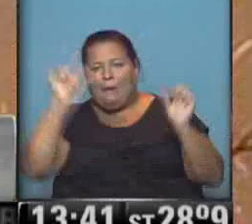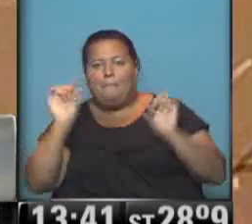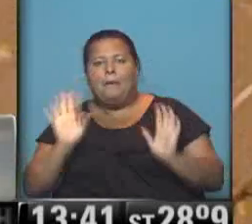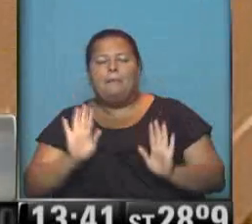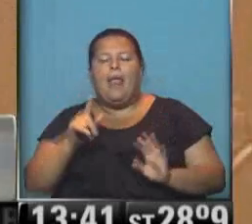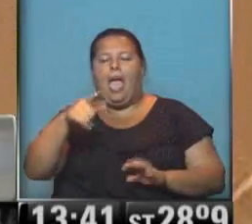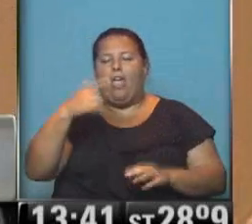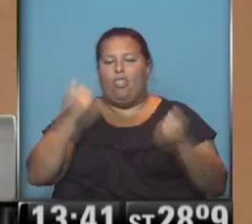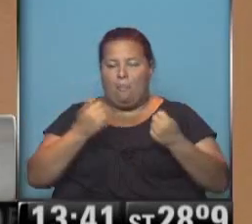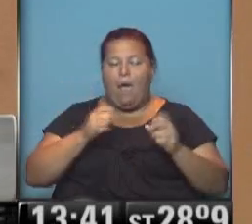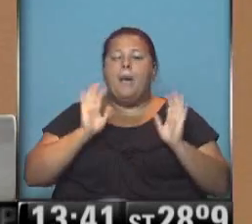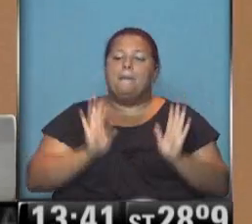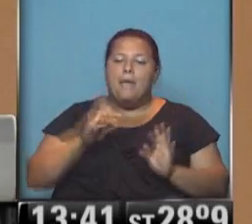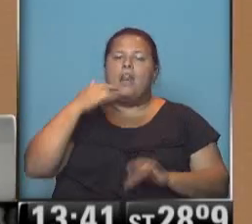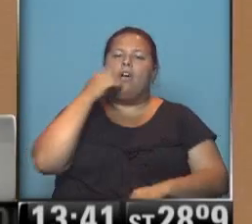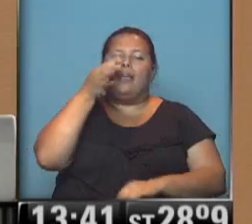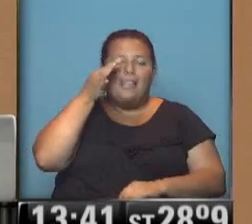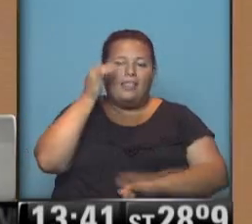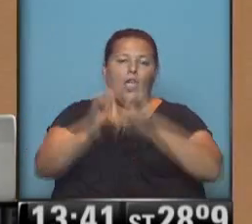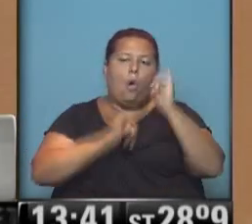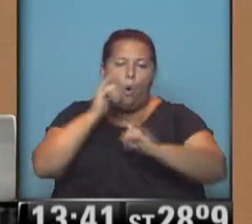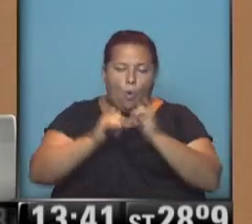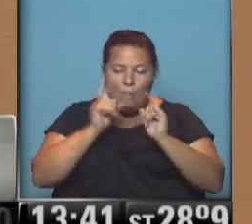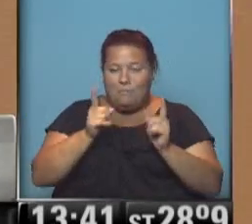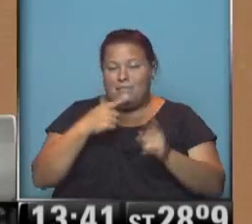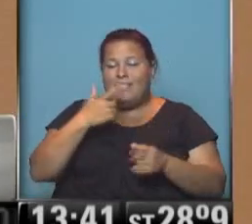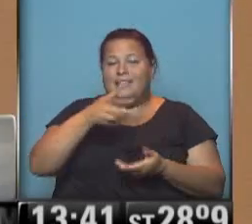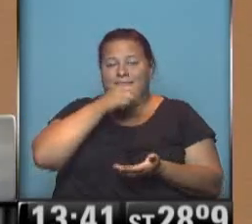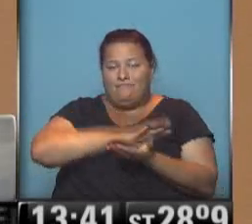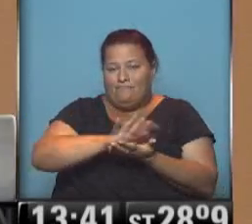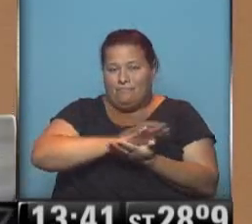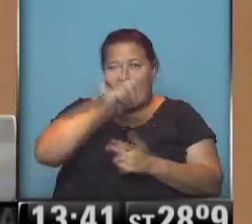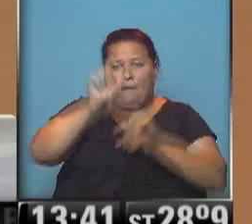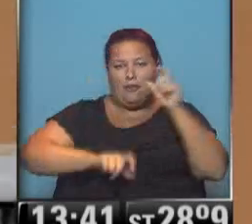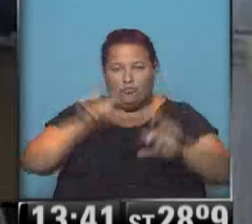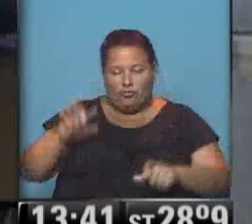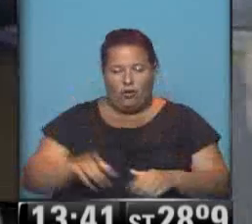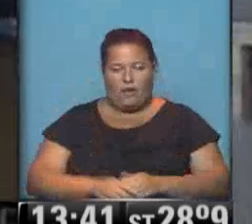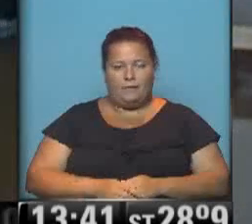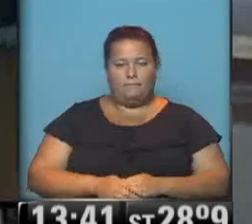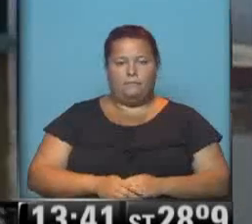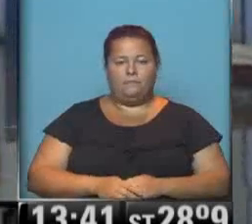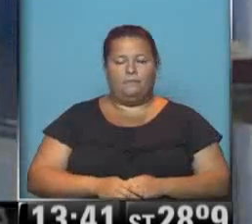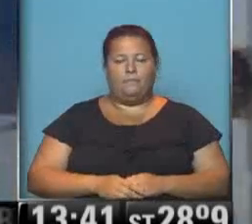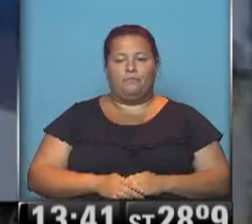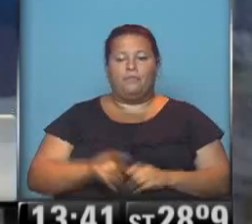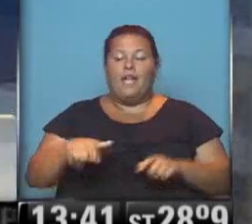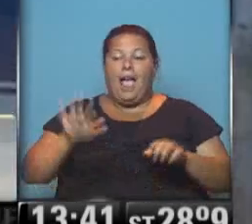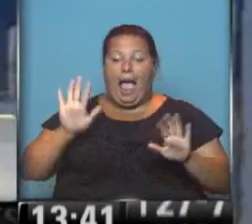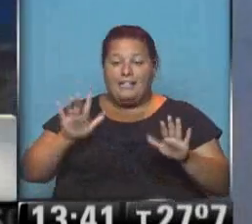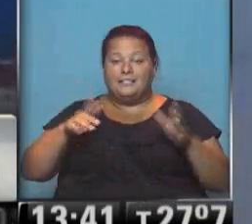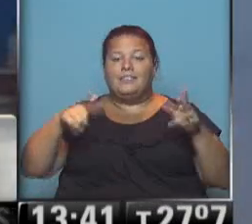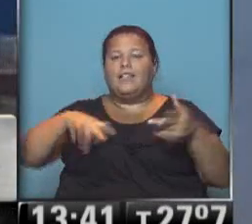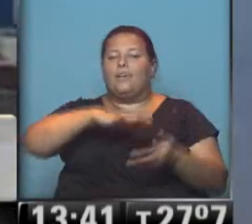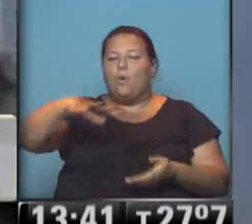vialidad pero veamos los testimonios de lo que vos bien llamabas desolados pobladores en estas condiciones quedó el